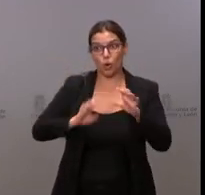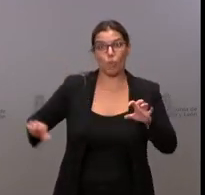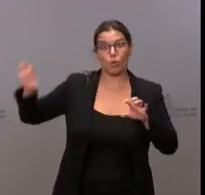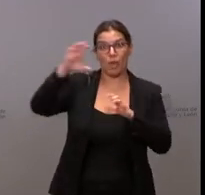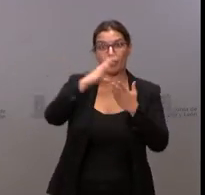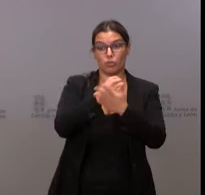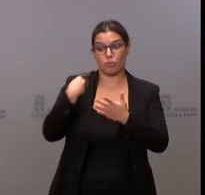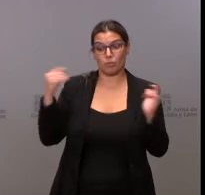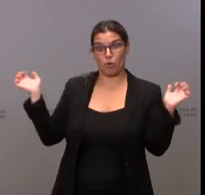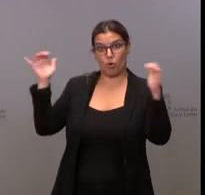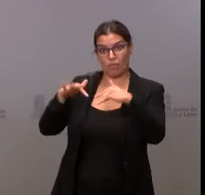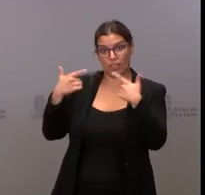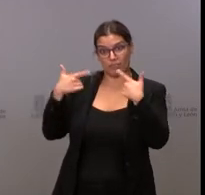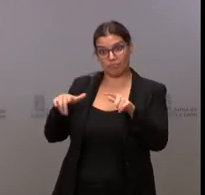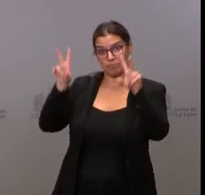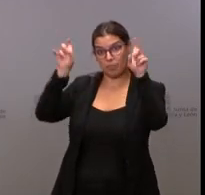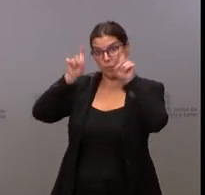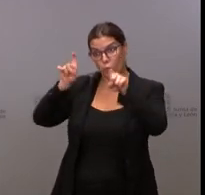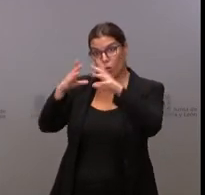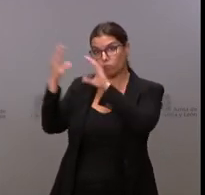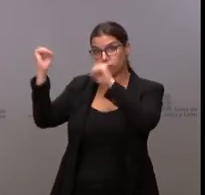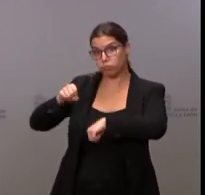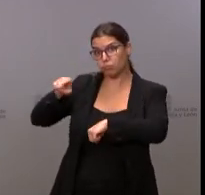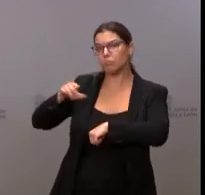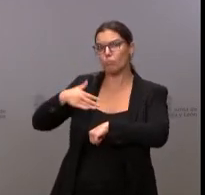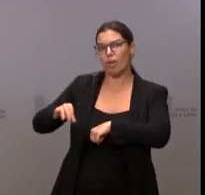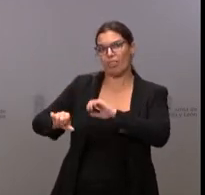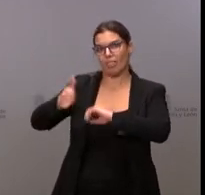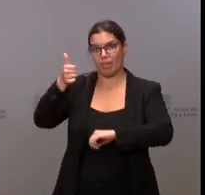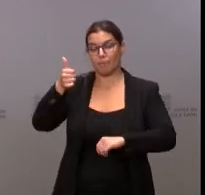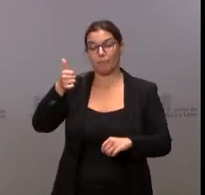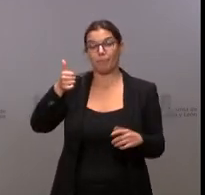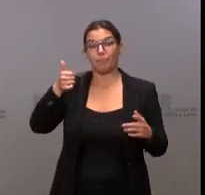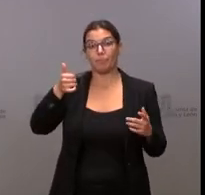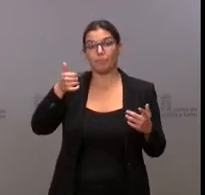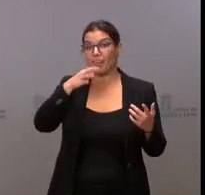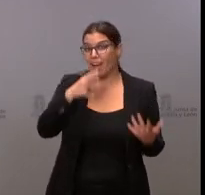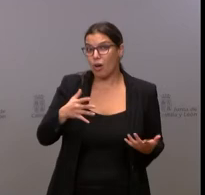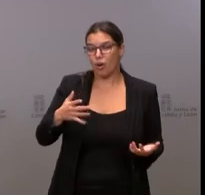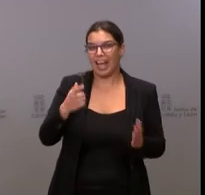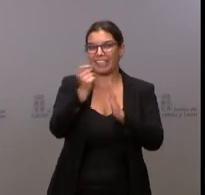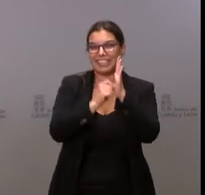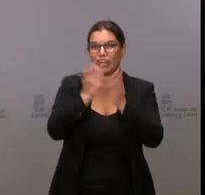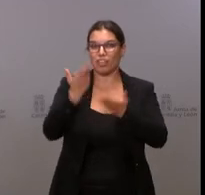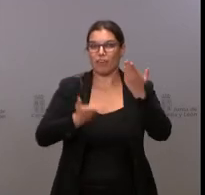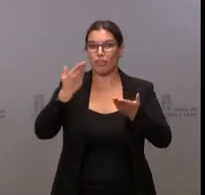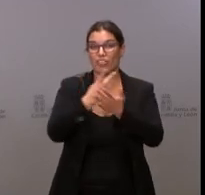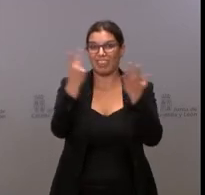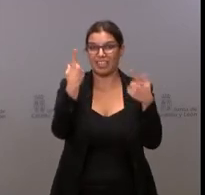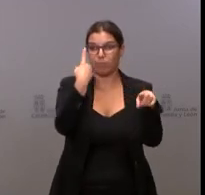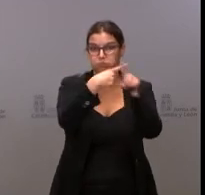conferencia sectorial de educación un sistema de 17 criterios de evaluación distintos